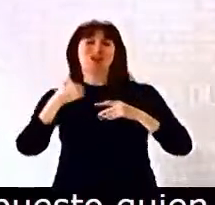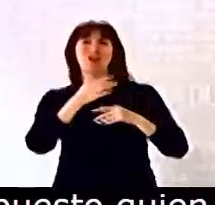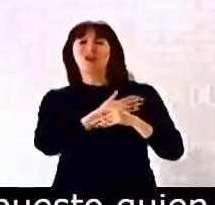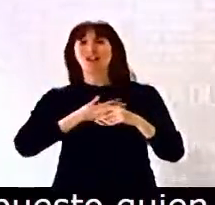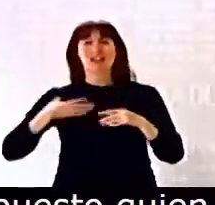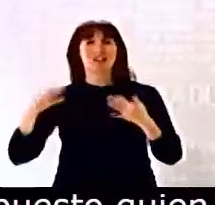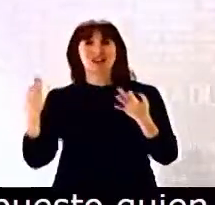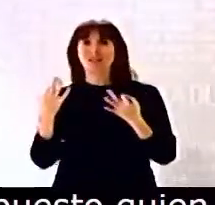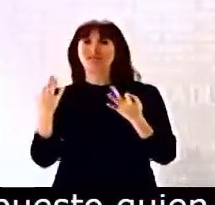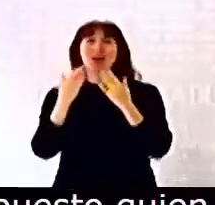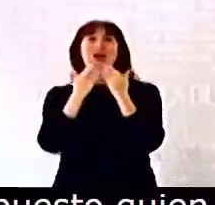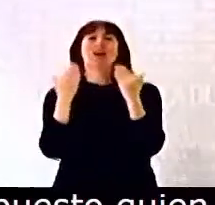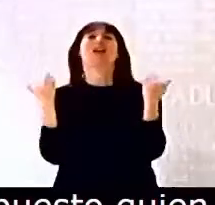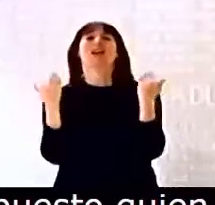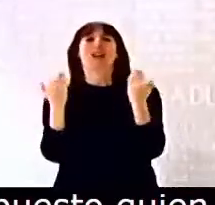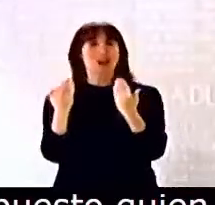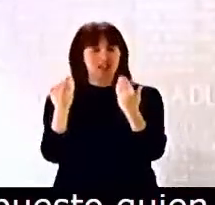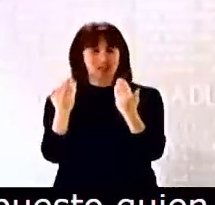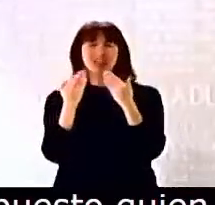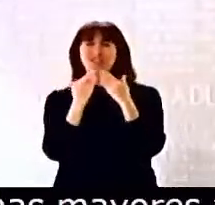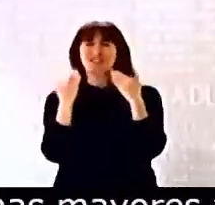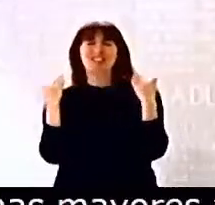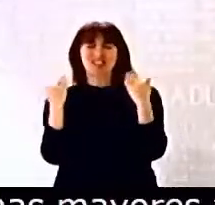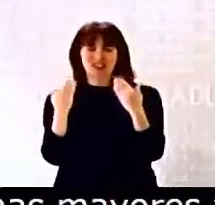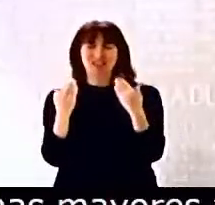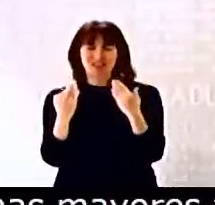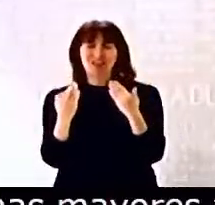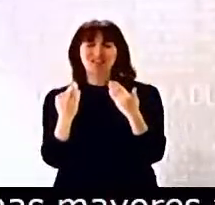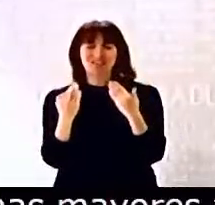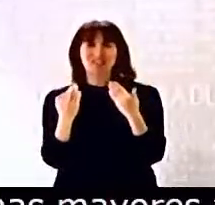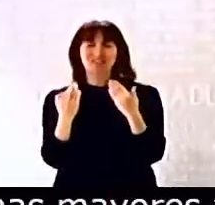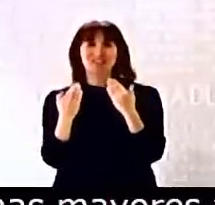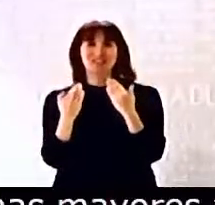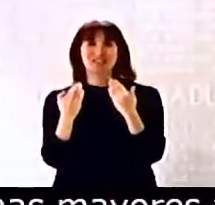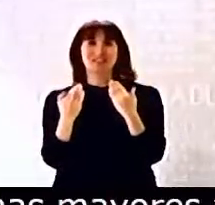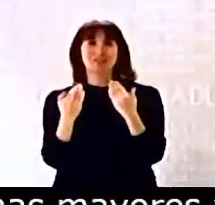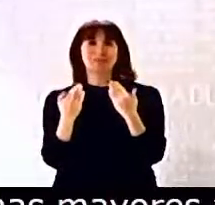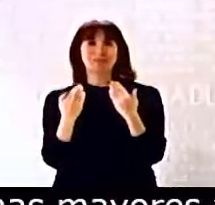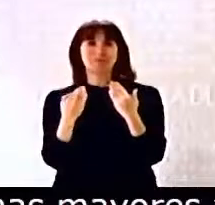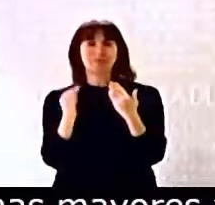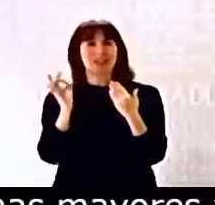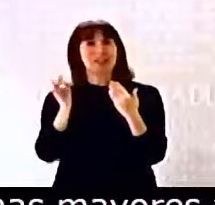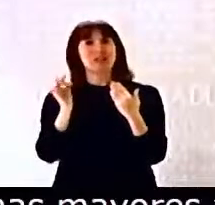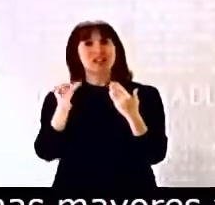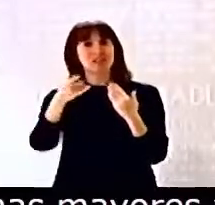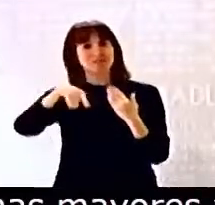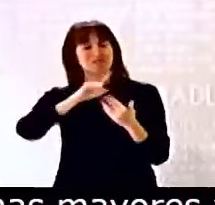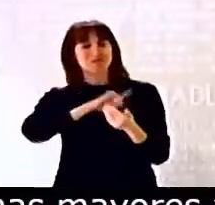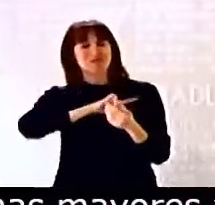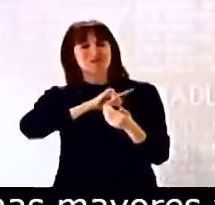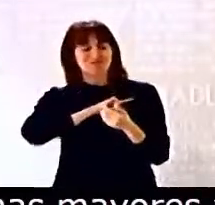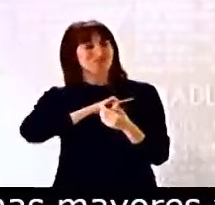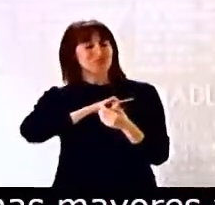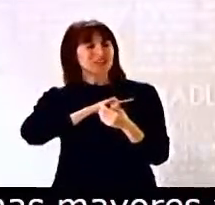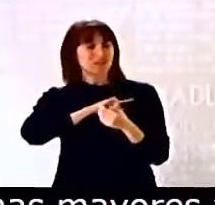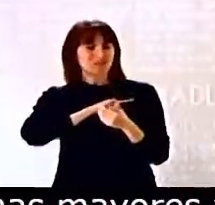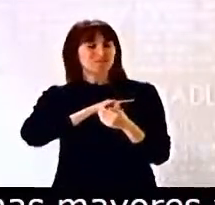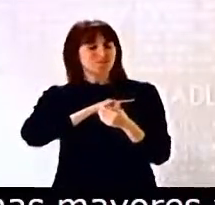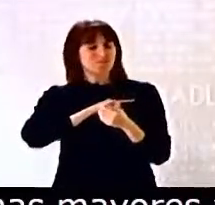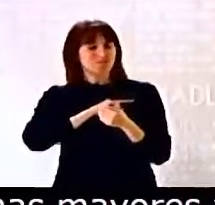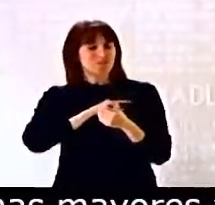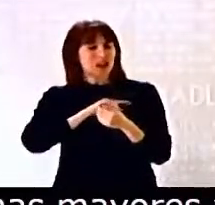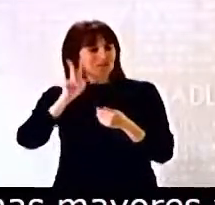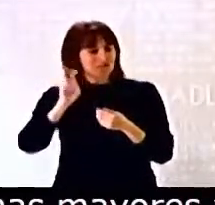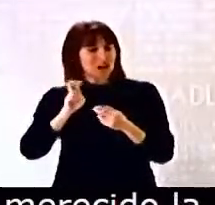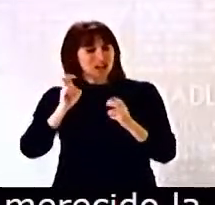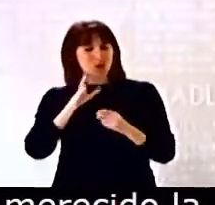transmitirle un mensaje de agradecimiento, de profundo agradecimiento, y que de verdad sientan que ha merecido la pena, porque con que solo